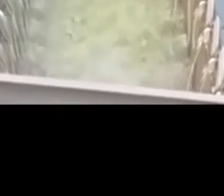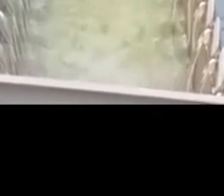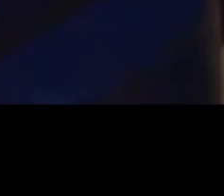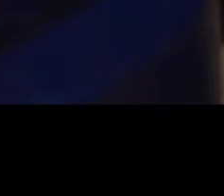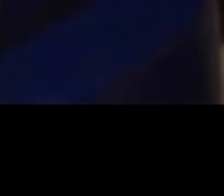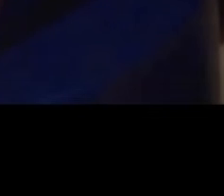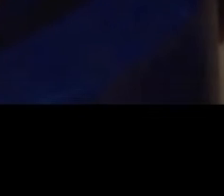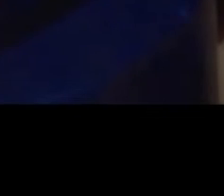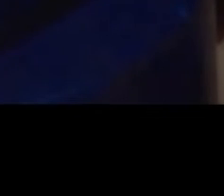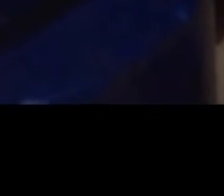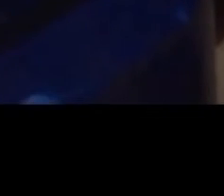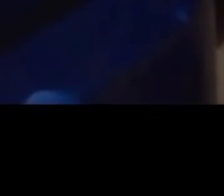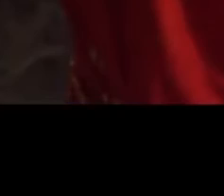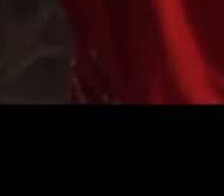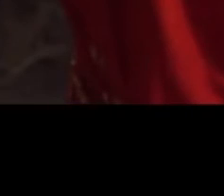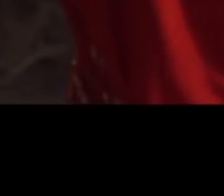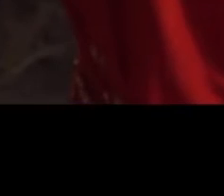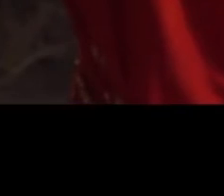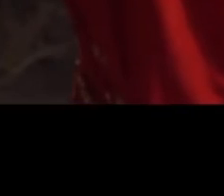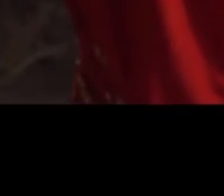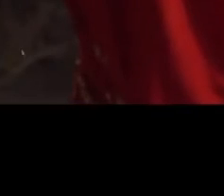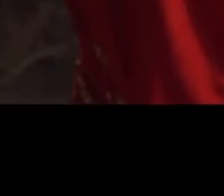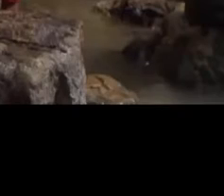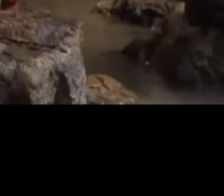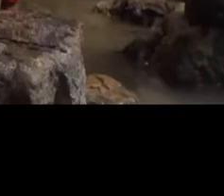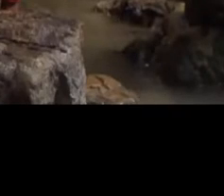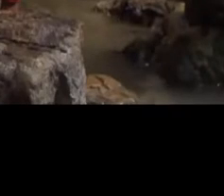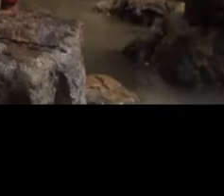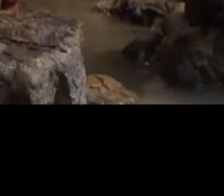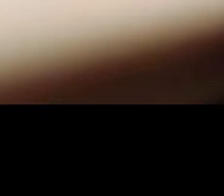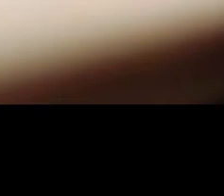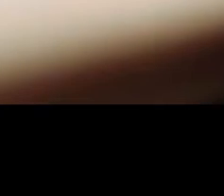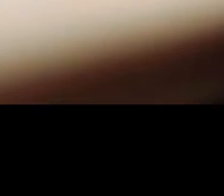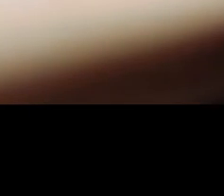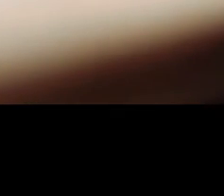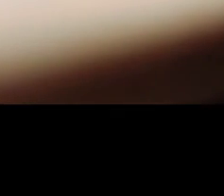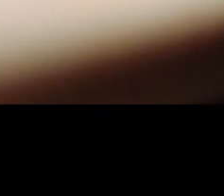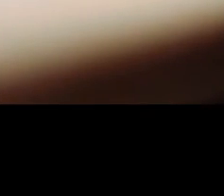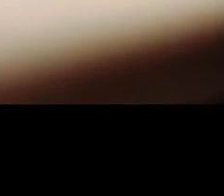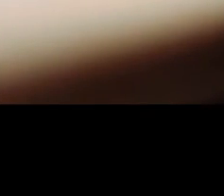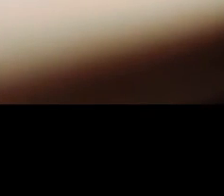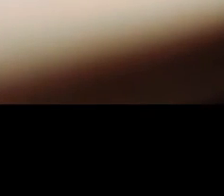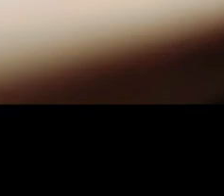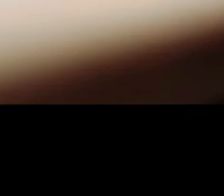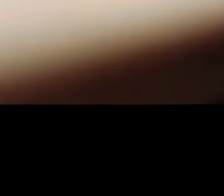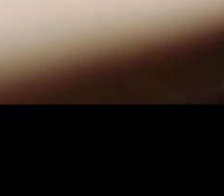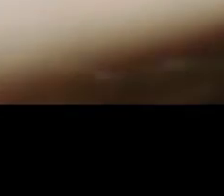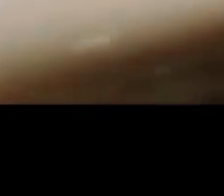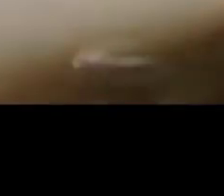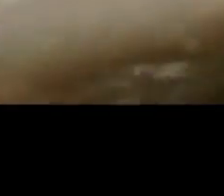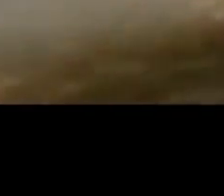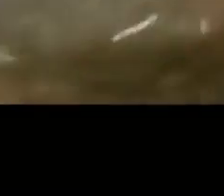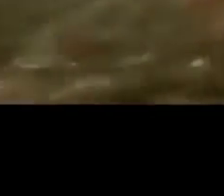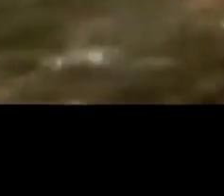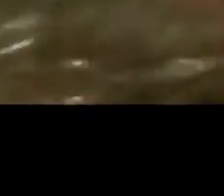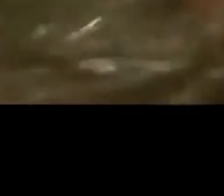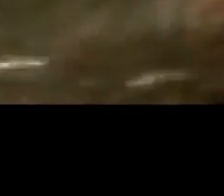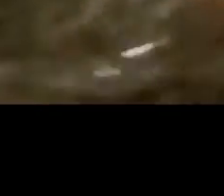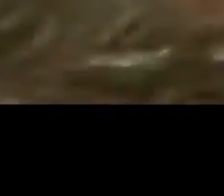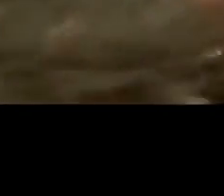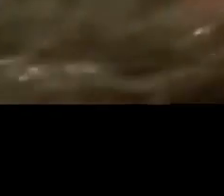El agua es un recurso natural valioso para nuestras vidas. No la malgastemos. Cuidemos